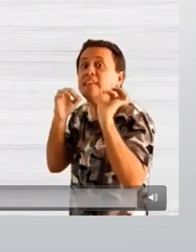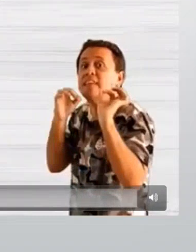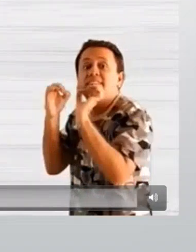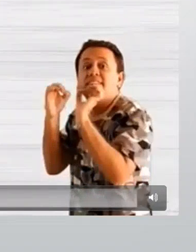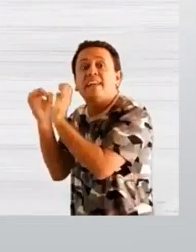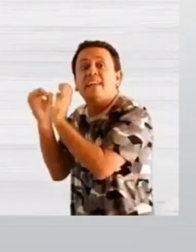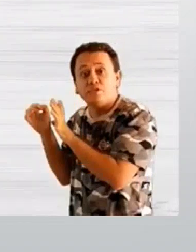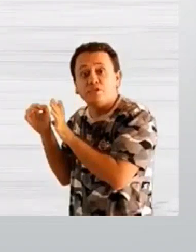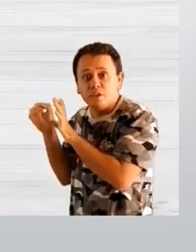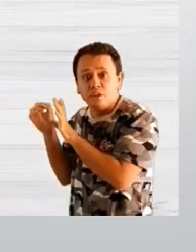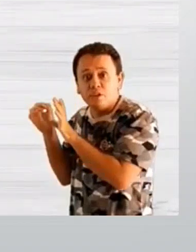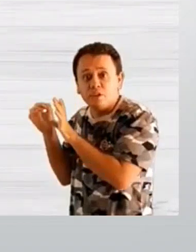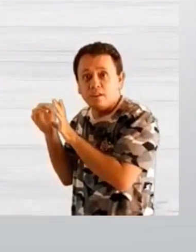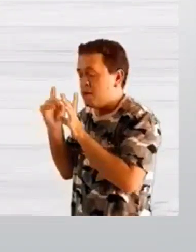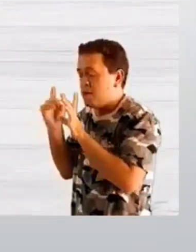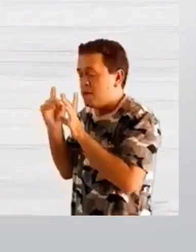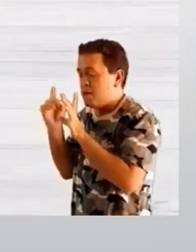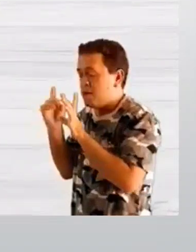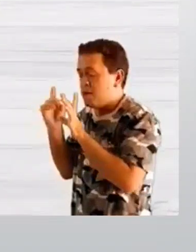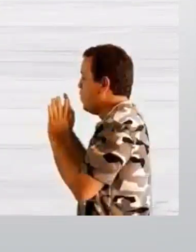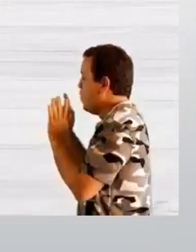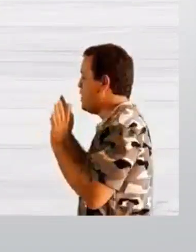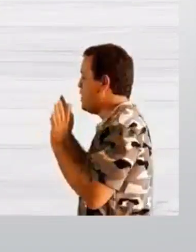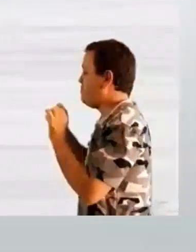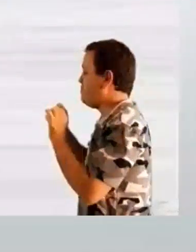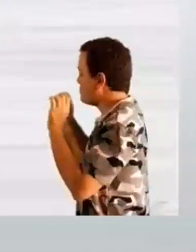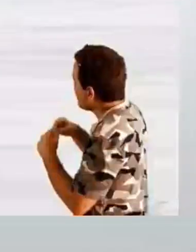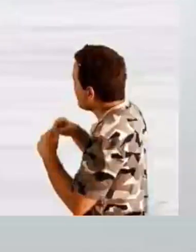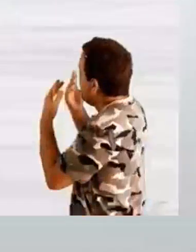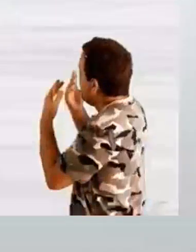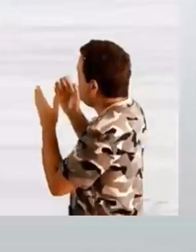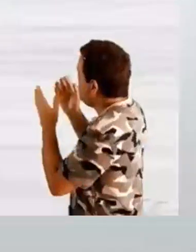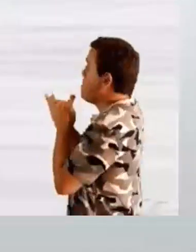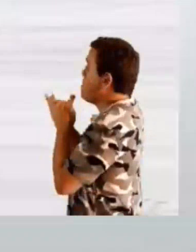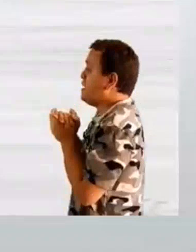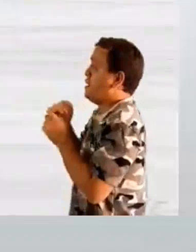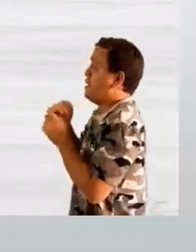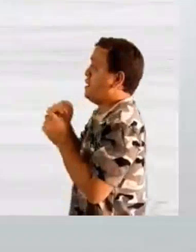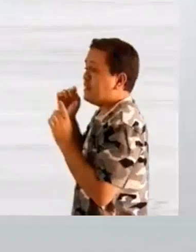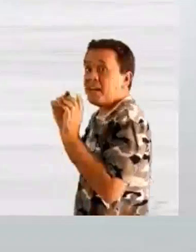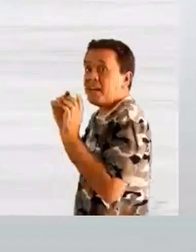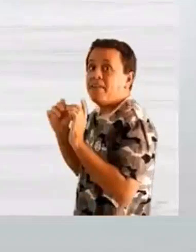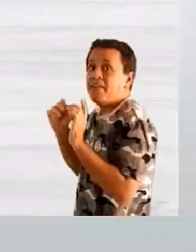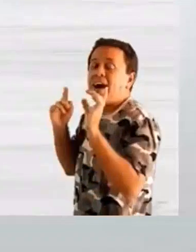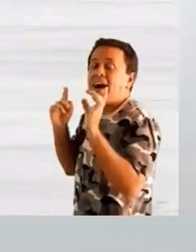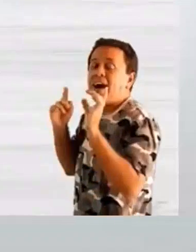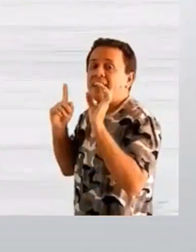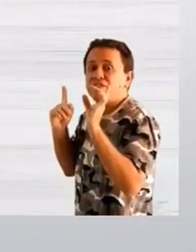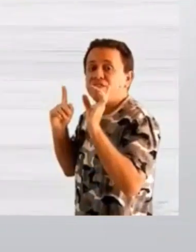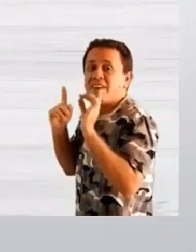esta es desaceleración. Muy bien. Inicialmente el